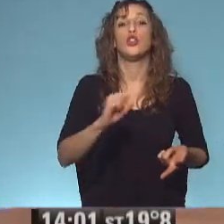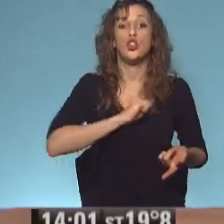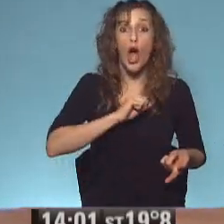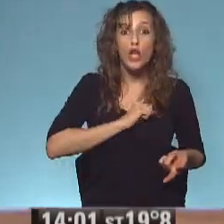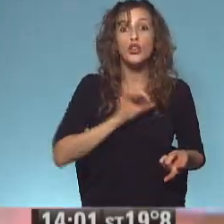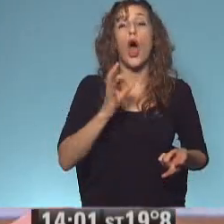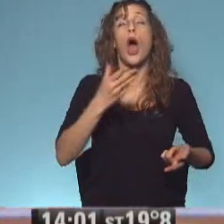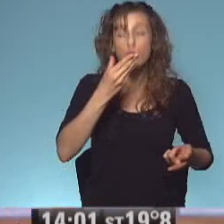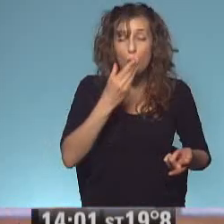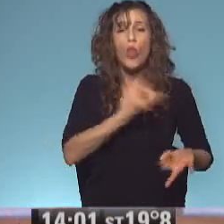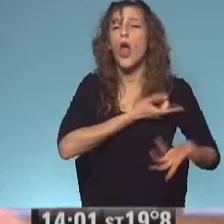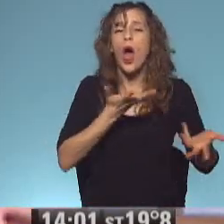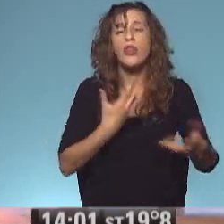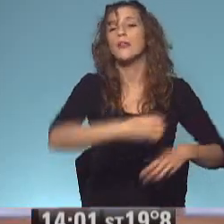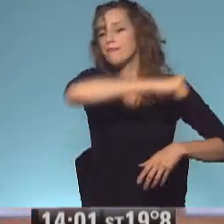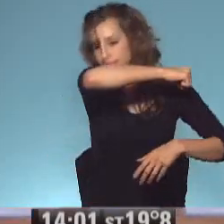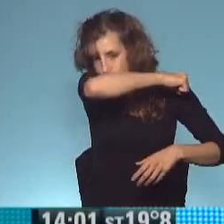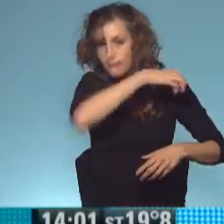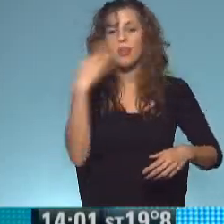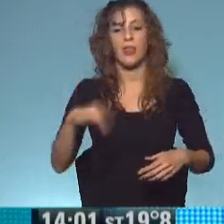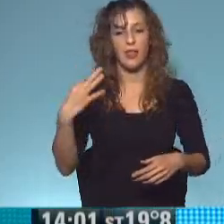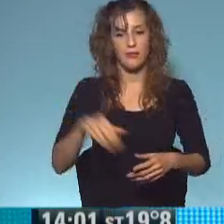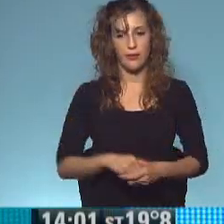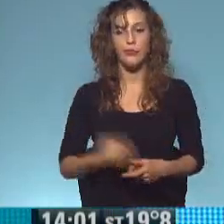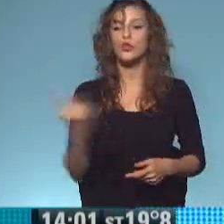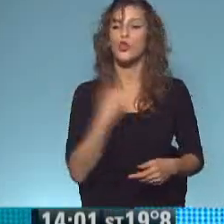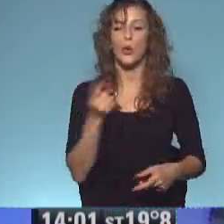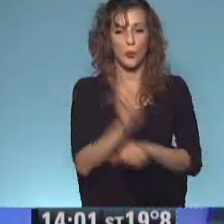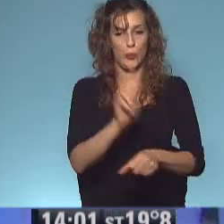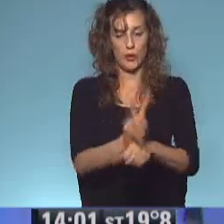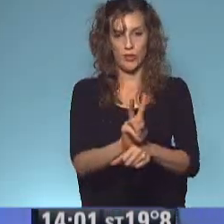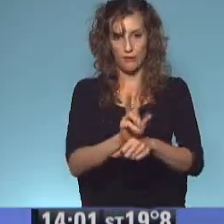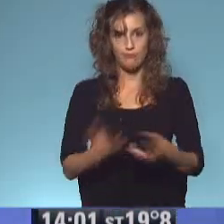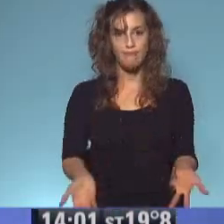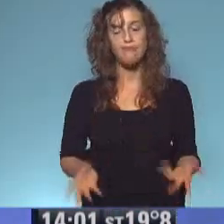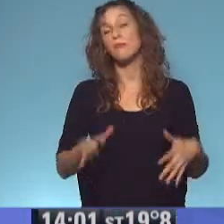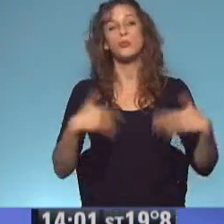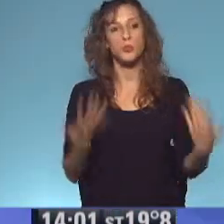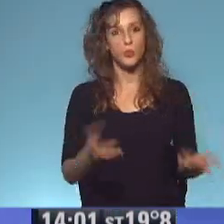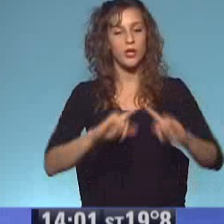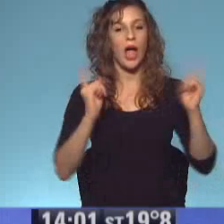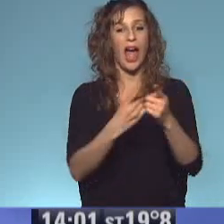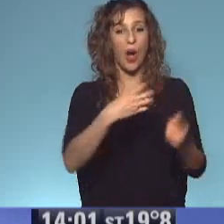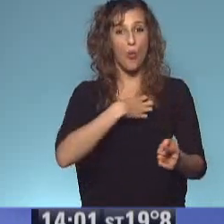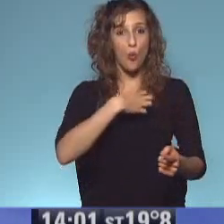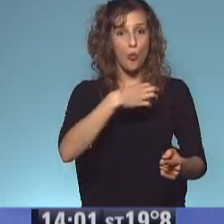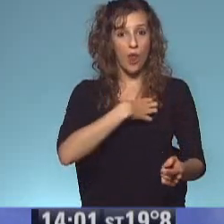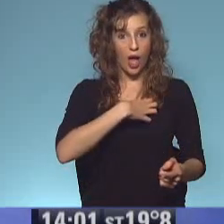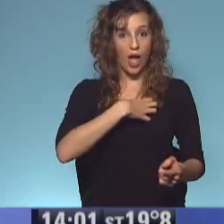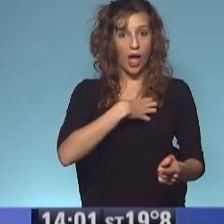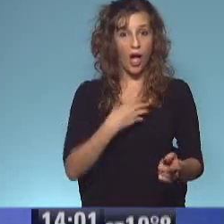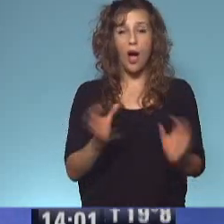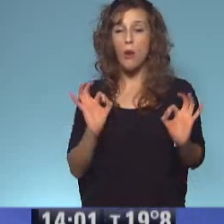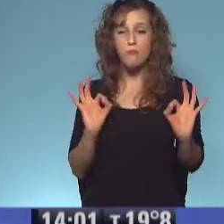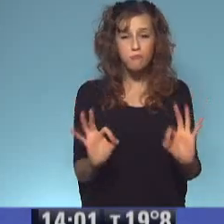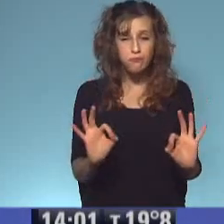codo. Y bueno, seguir cuidándonos entre todos. Exacto. Bueno, este aula no estaría completa si no fuera